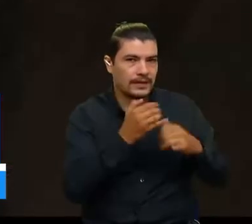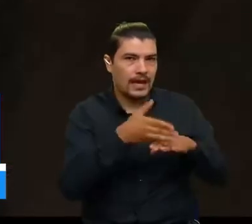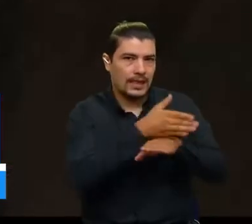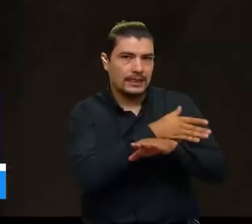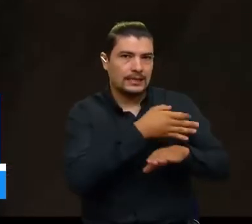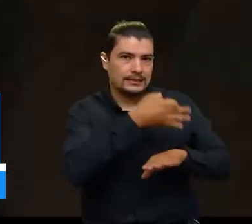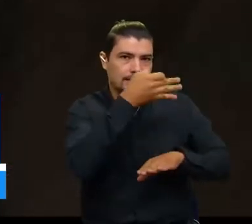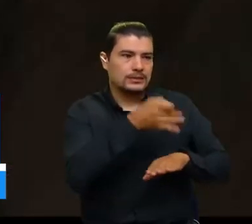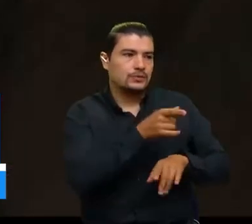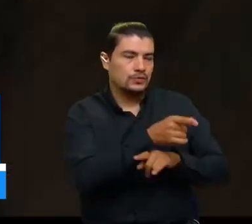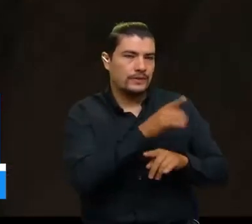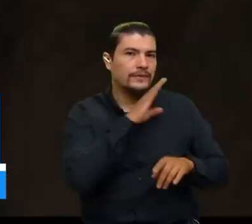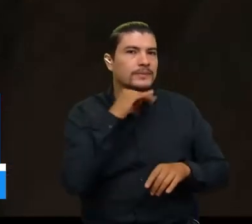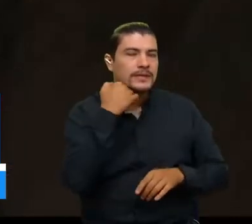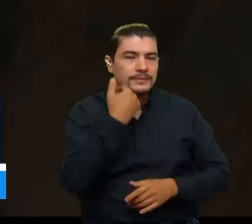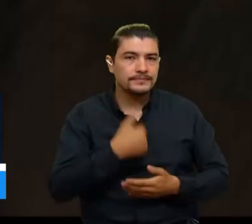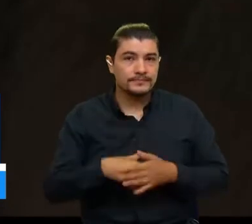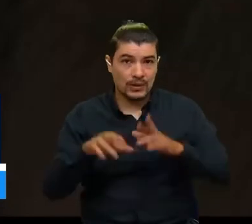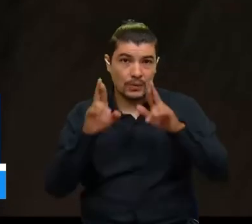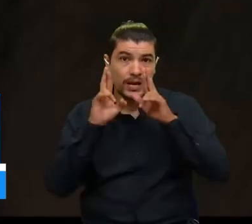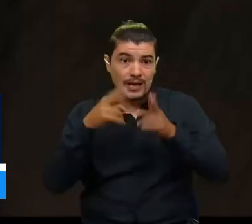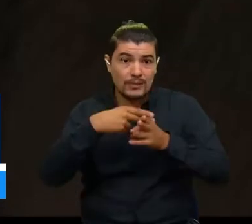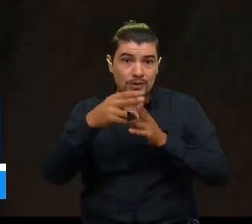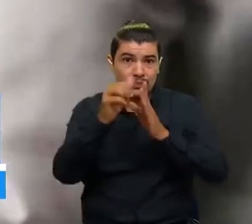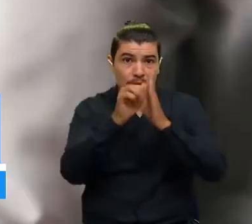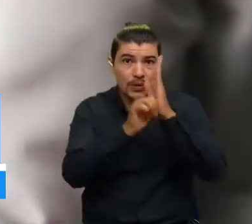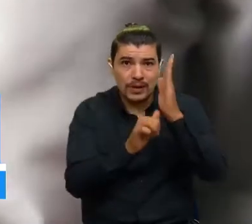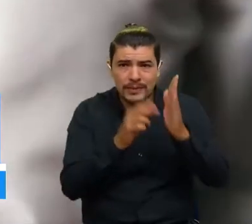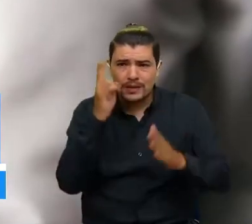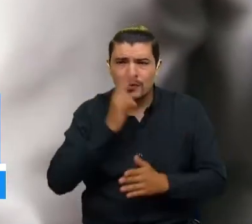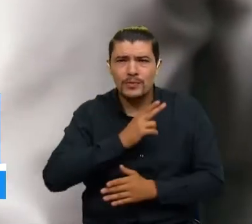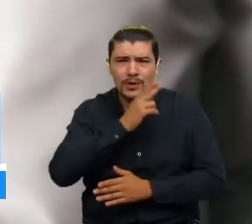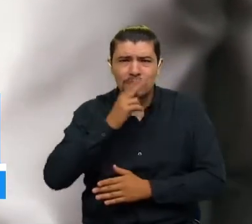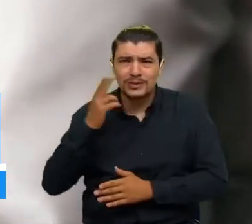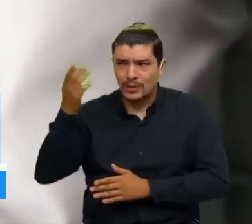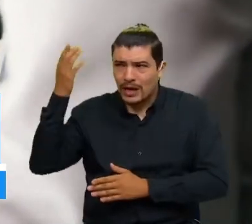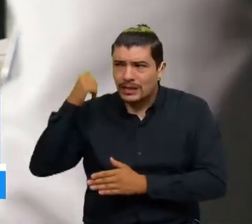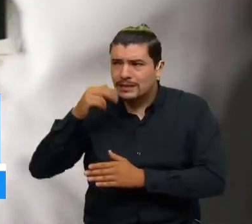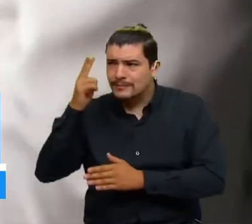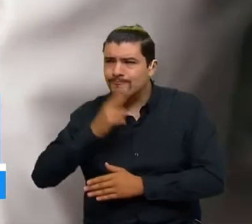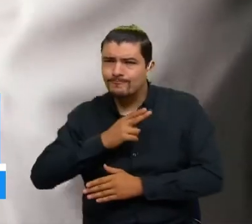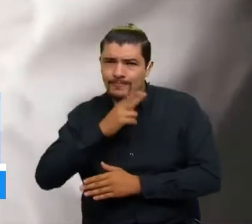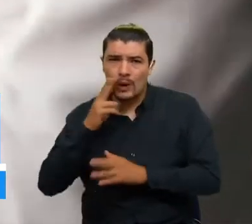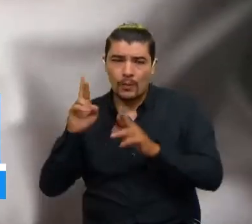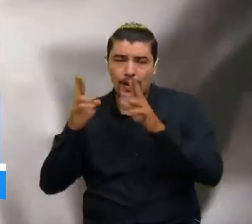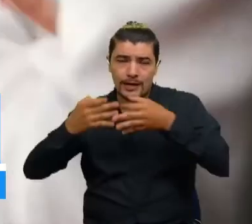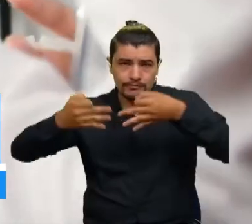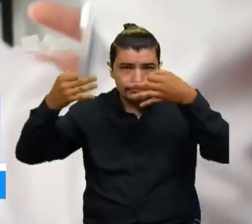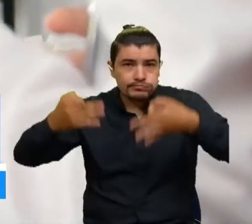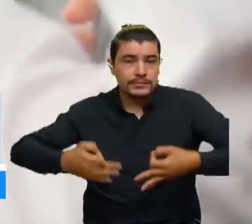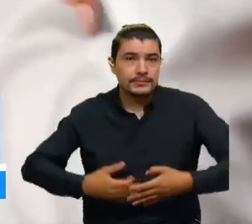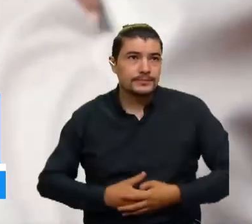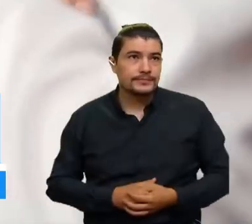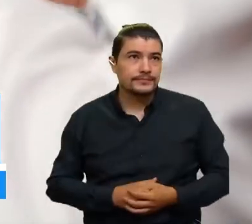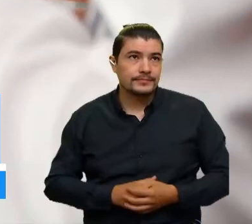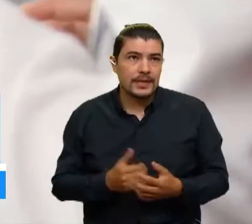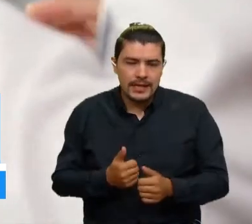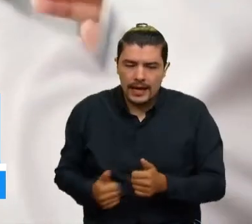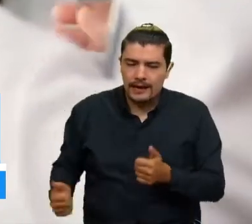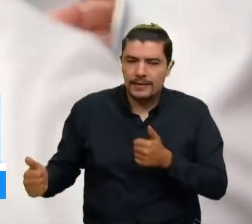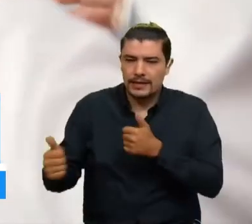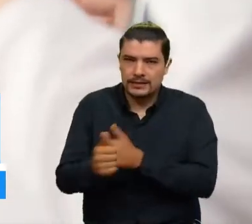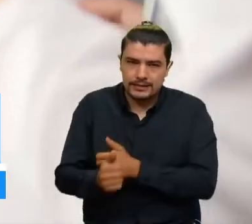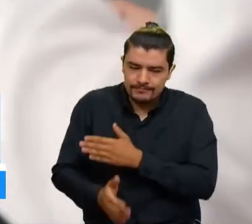Esperamos que eso sea una realidad, que esos compromisos que se adquieren se cumplan y que podamos seguir